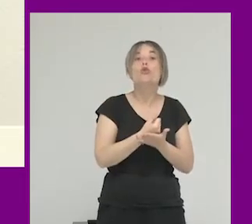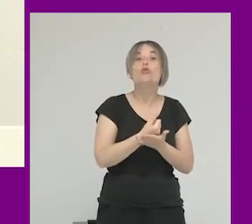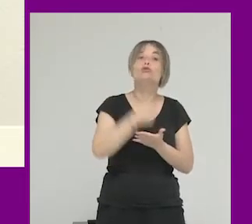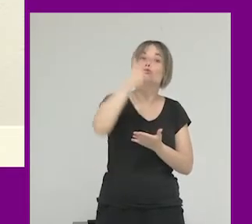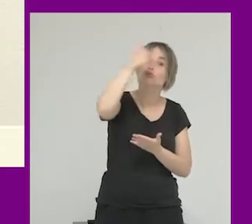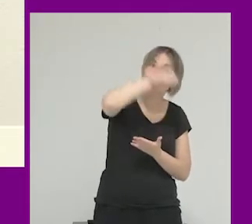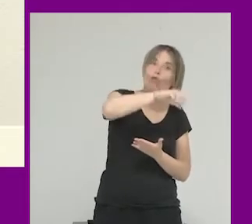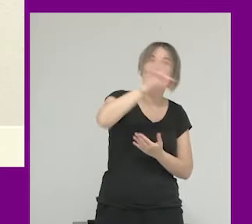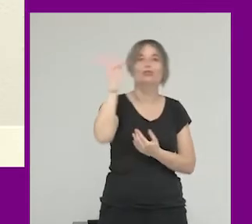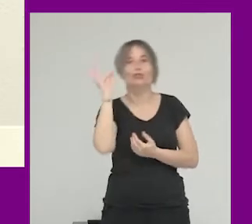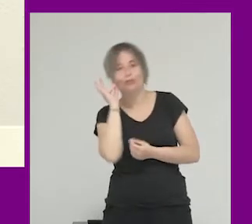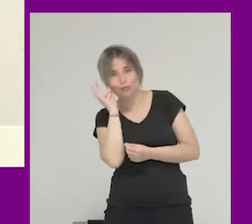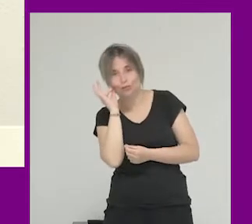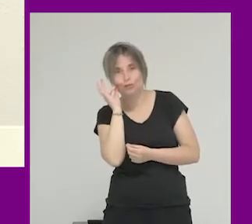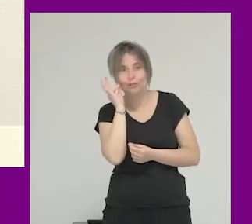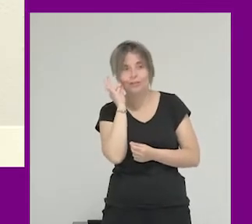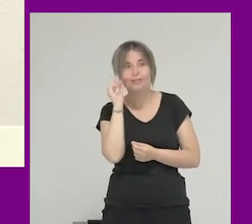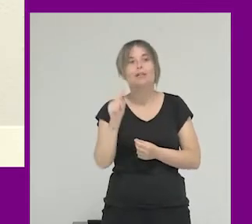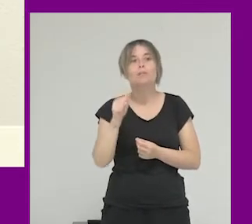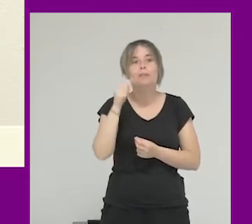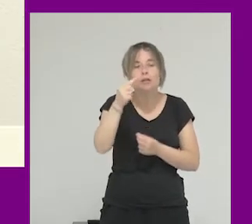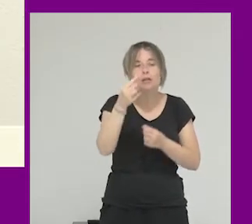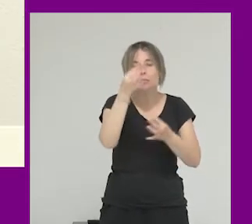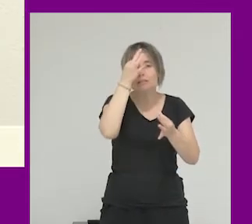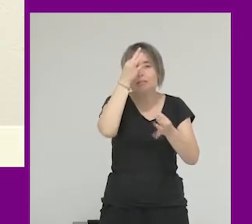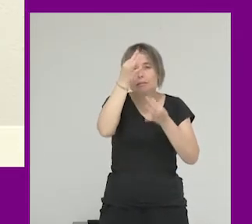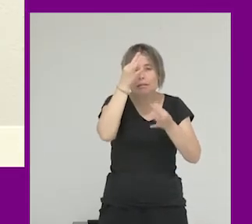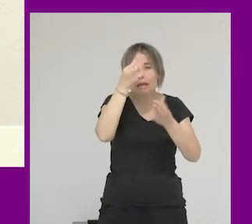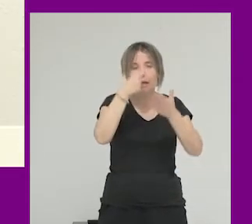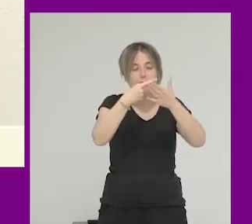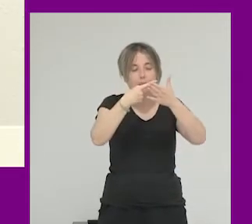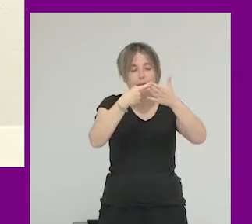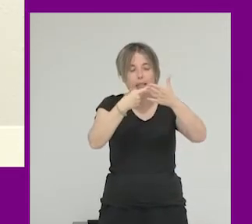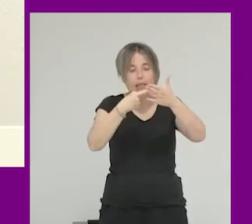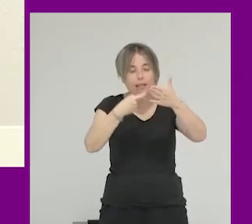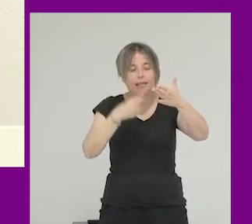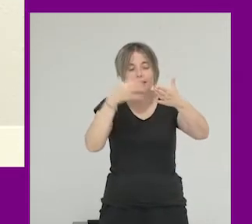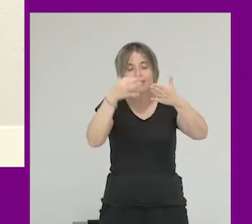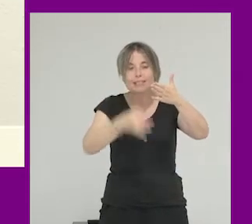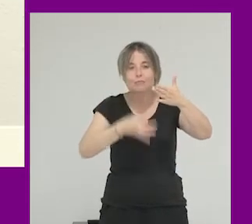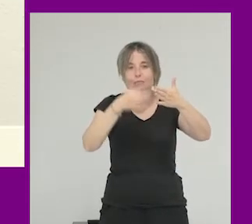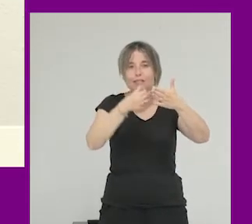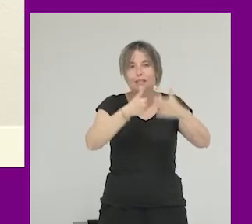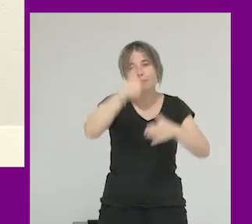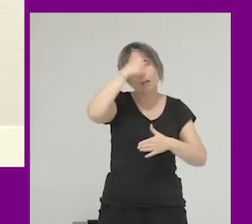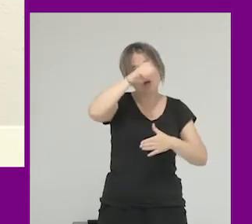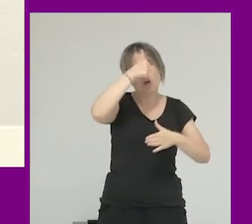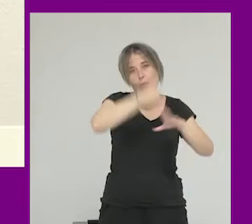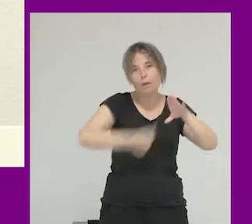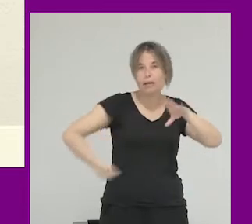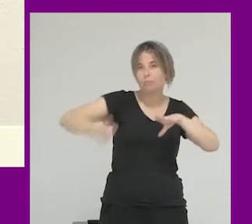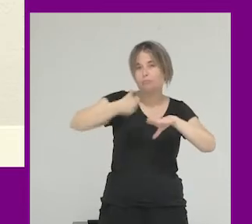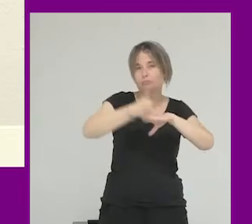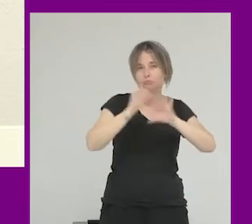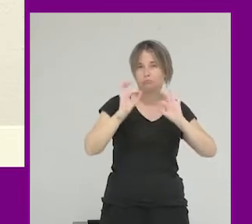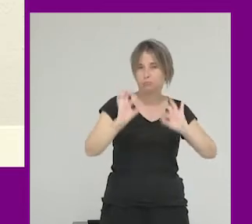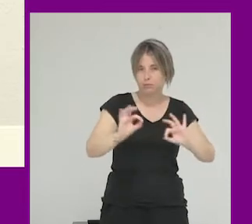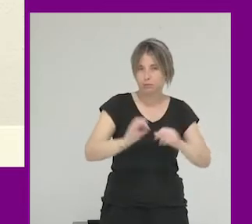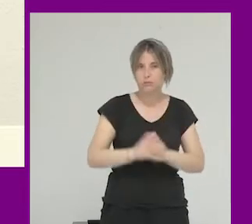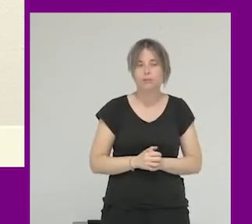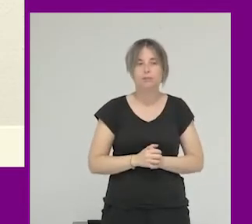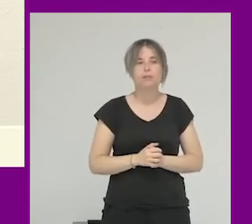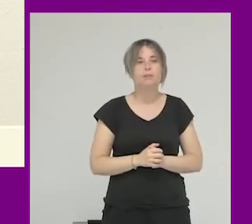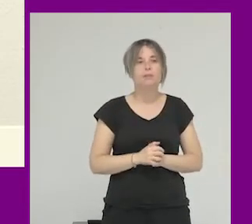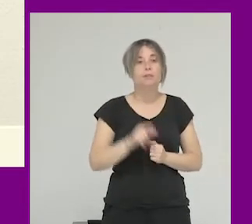todas. Pero luego vamos desmenuzando y vemos que ahí siempre hay un hombre más o menos de estas características. En